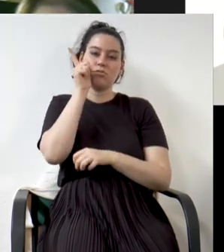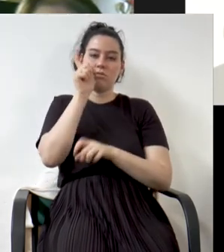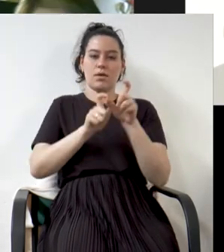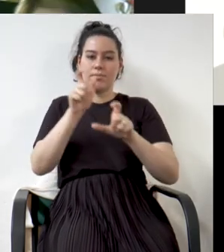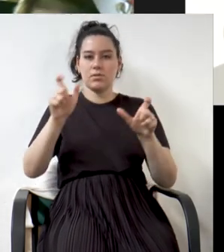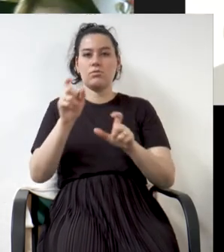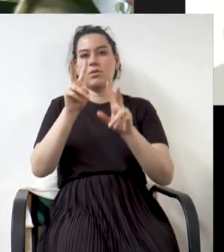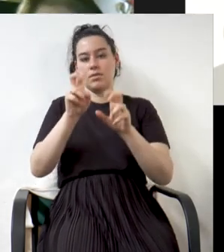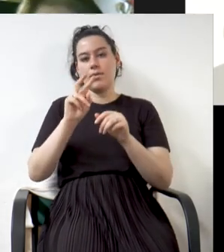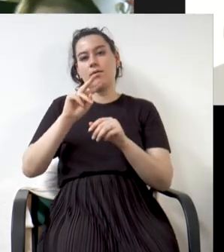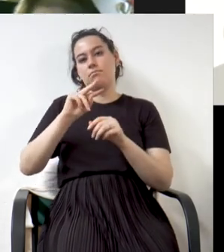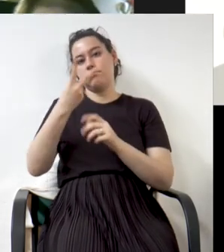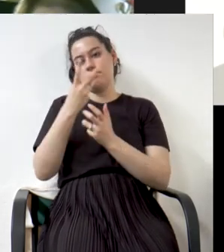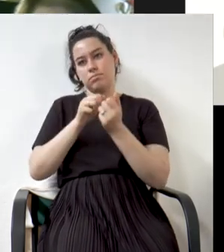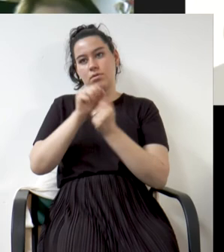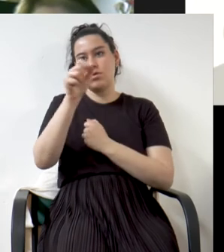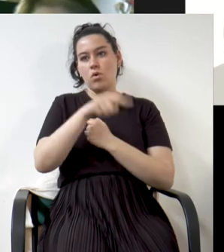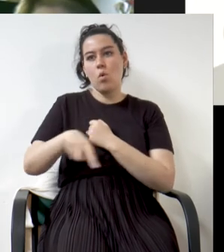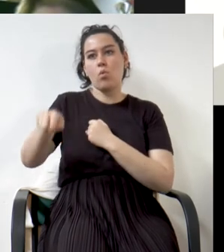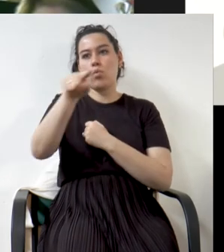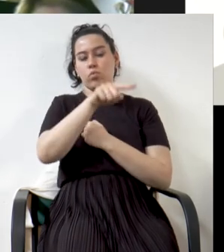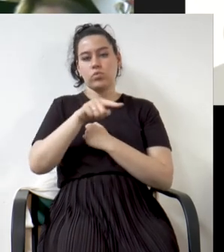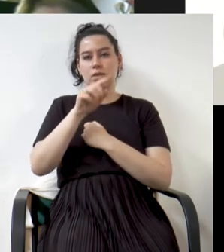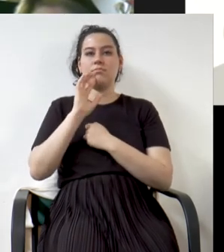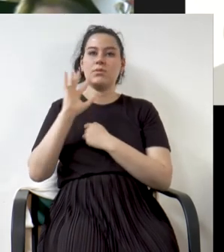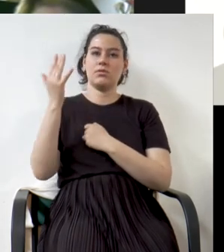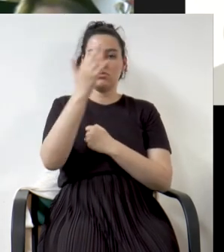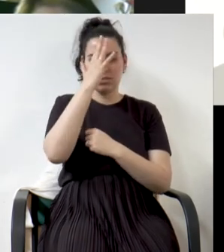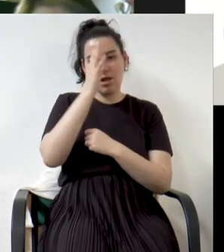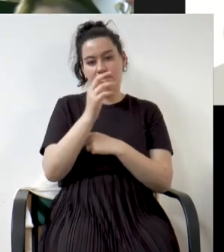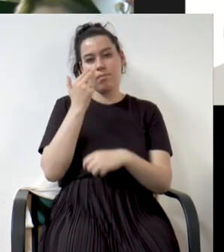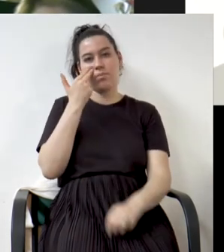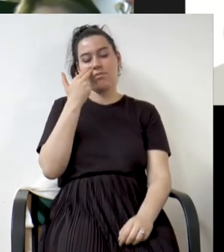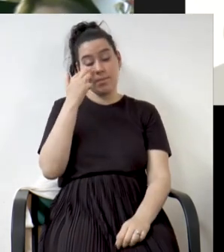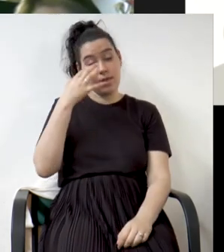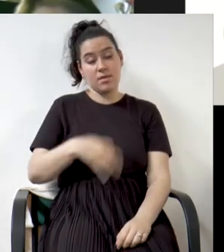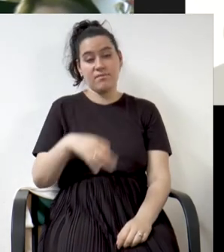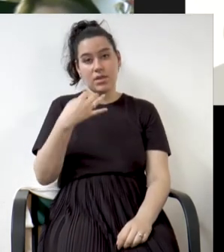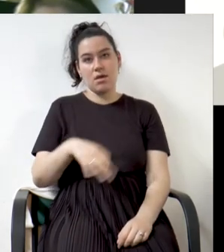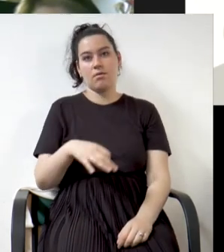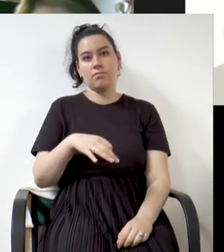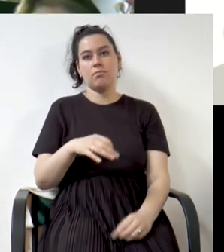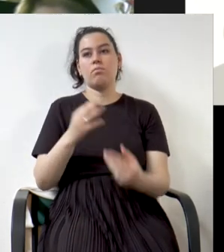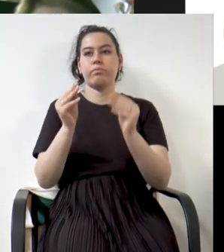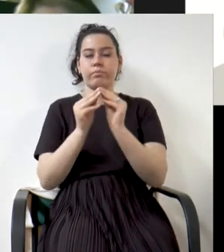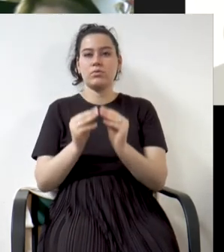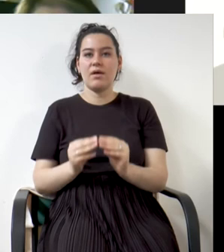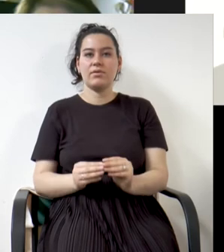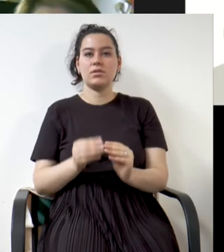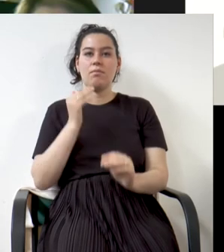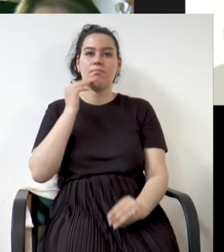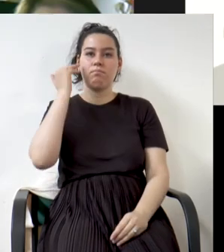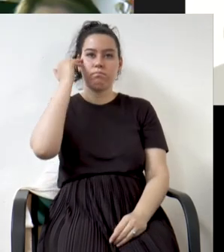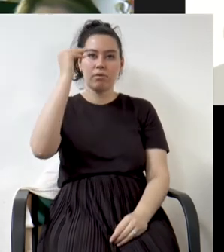a nivel de posgrado. Ahora, ustedes saben que en el interior tenemos un problema, y es real, y es que muchas veces, si el docente está